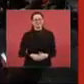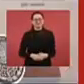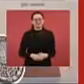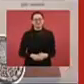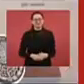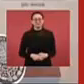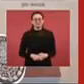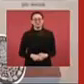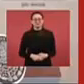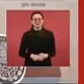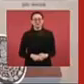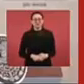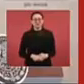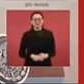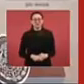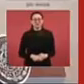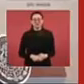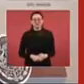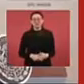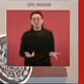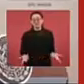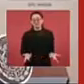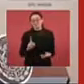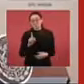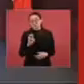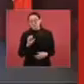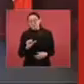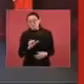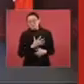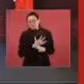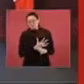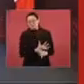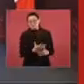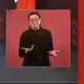¿Él dijo que será? Pues sí, están diciendo que es la DEA.